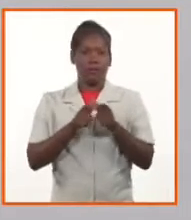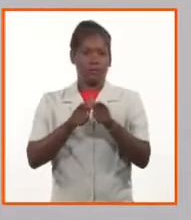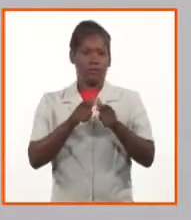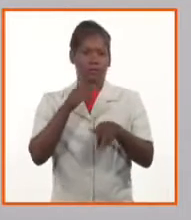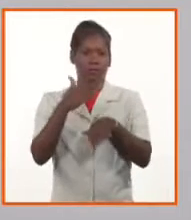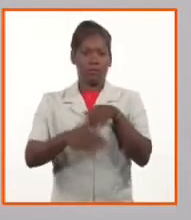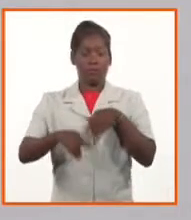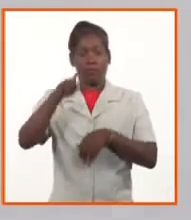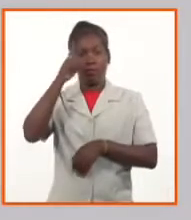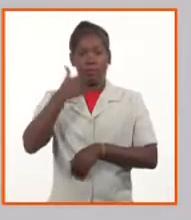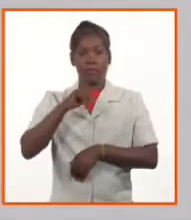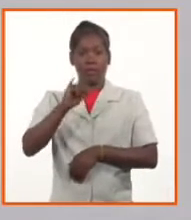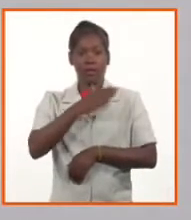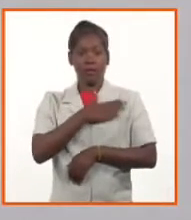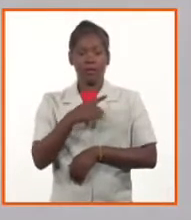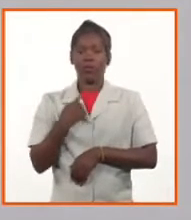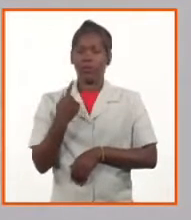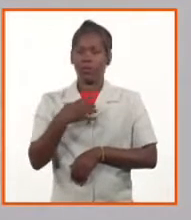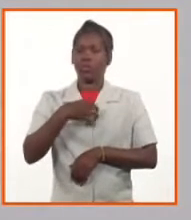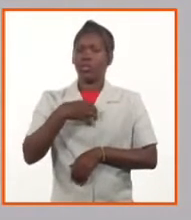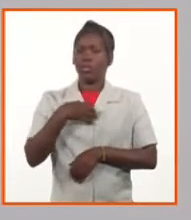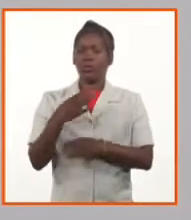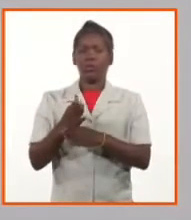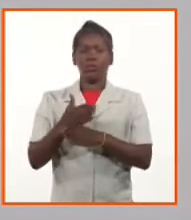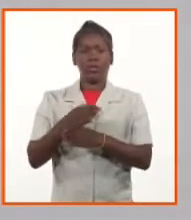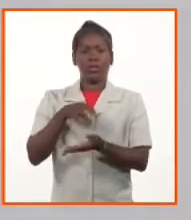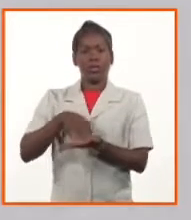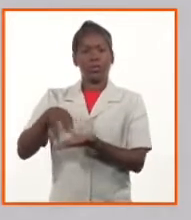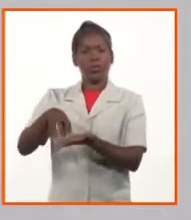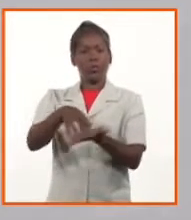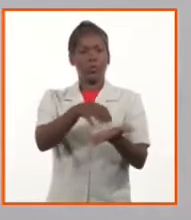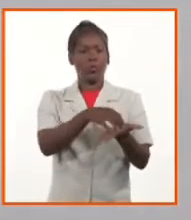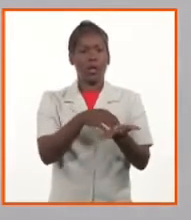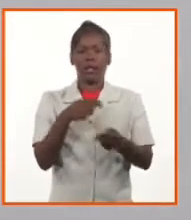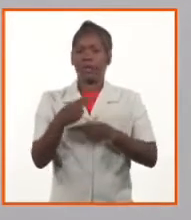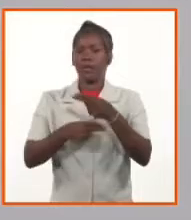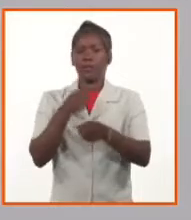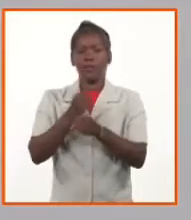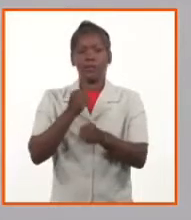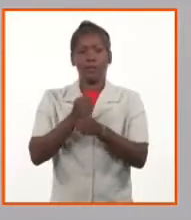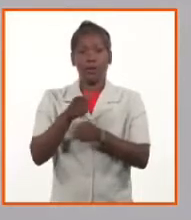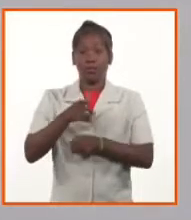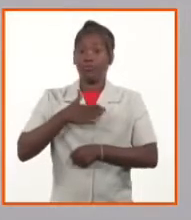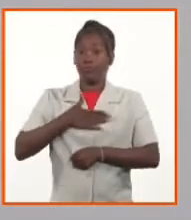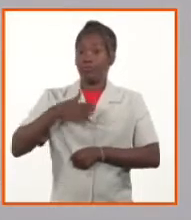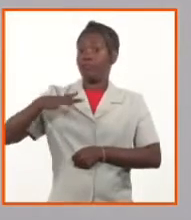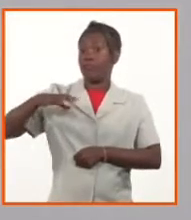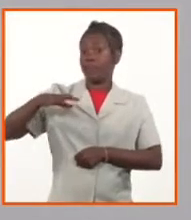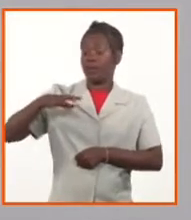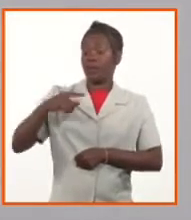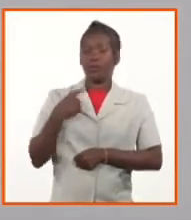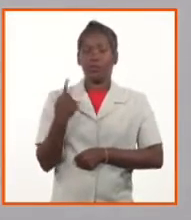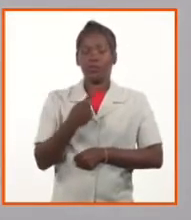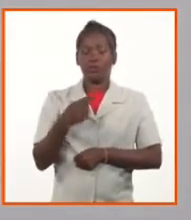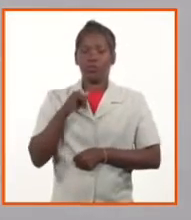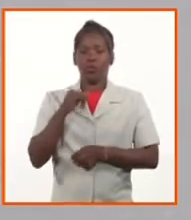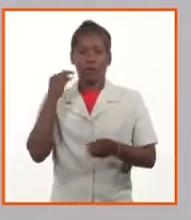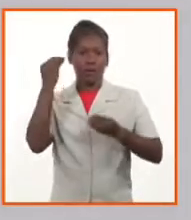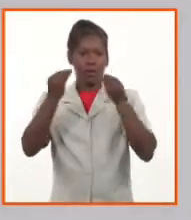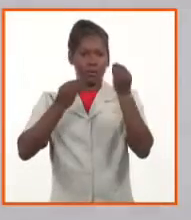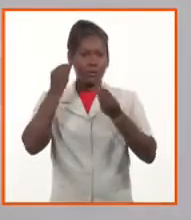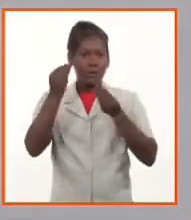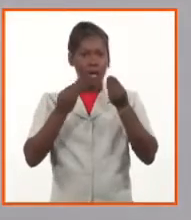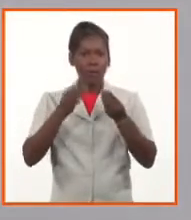Río tenemos varios espacios de crítica y de pensamiento. Somos una sección, por lo menos la sección de crítica e investigación es una sección muy